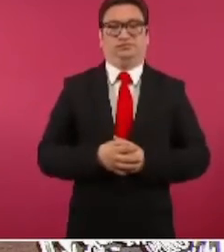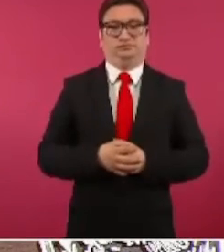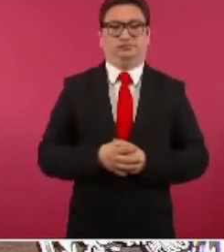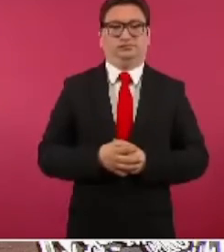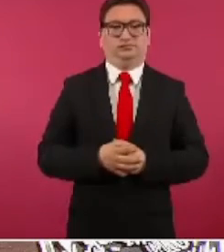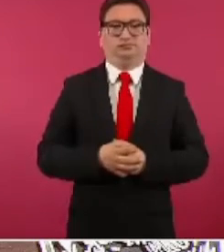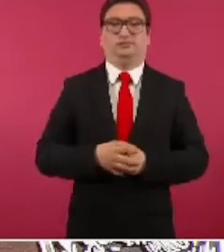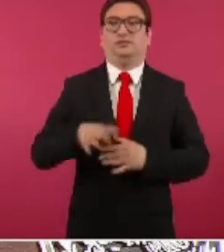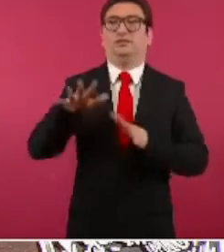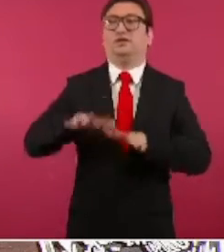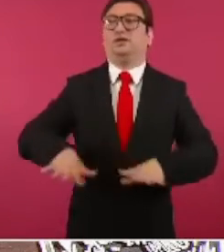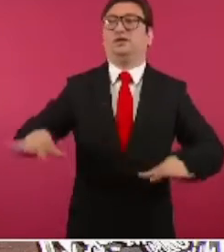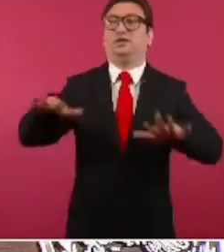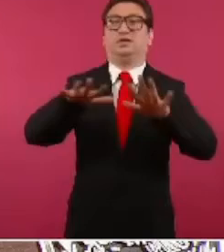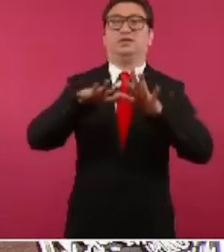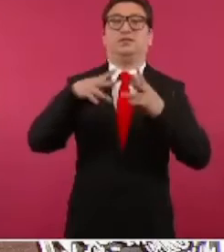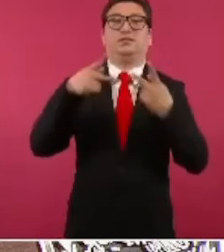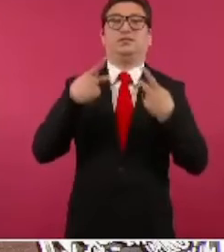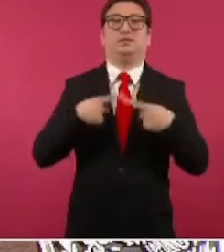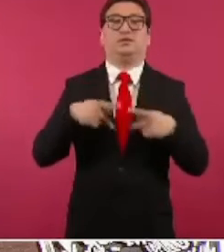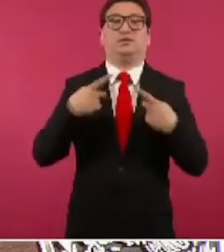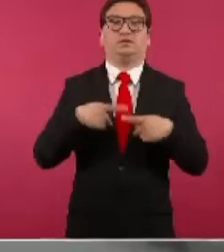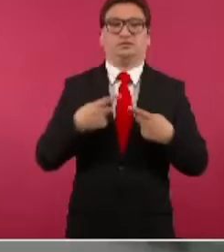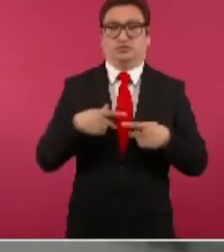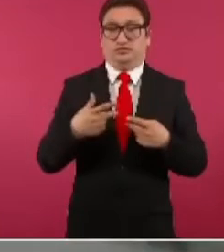A las élites no les pasa nada.